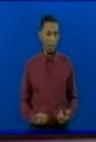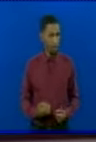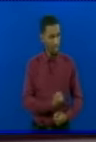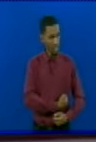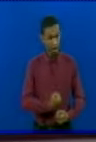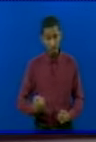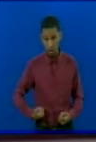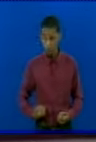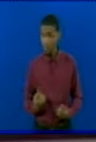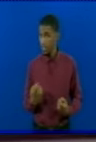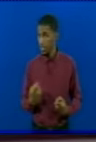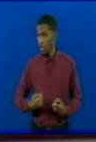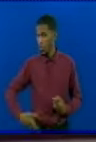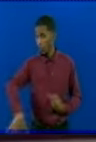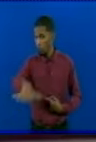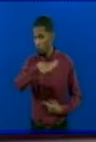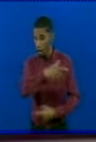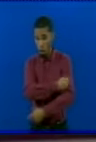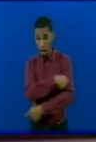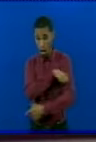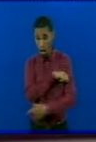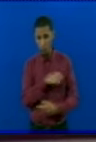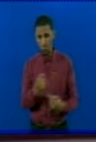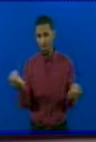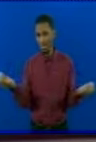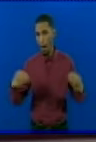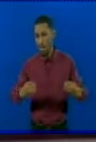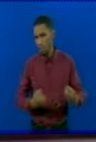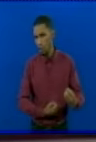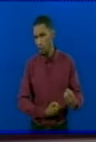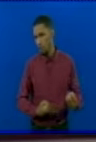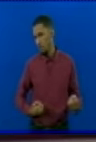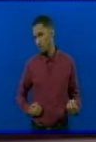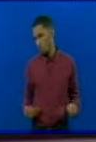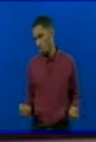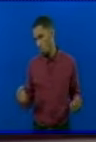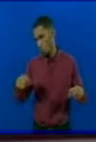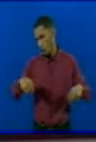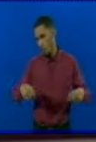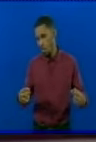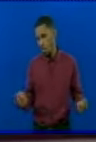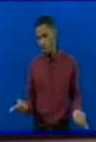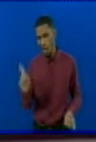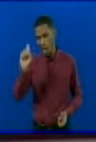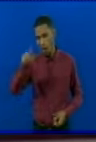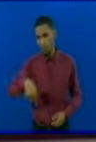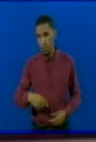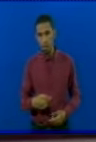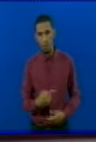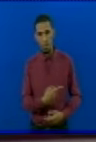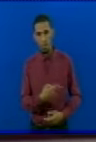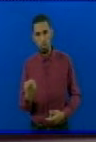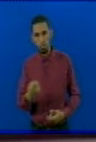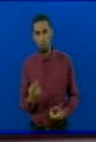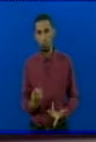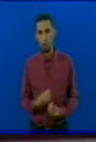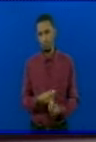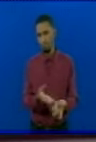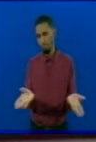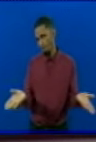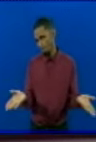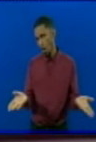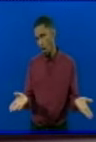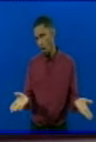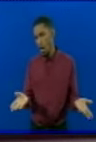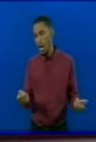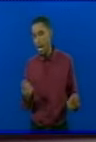personas conozcan qué hay detrás de todo eso. Y tiene que ver con la garantía de la rapidez de la distribución de estos productos y cómo se